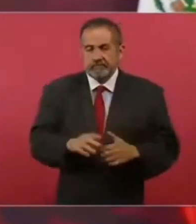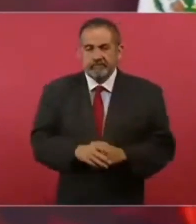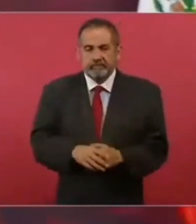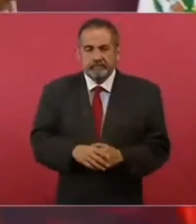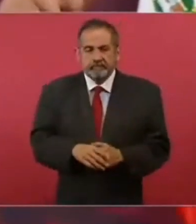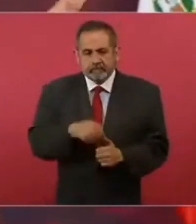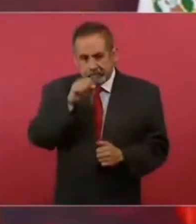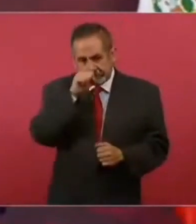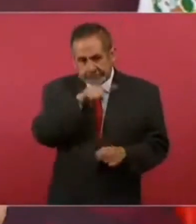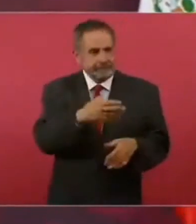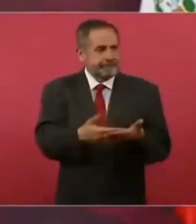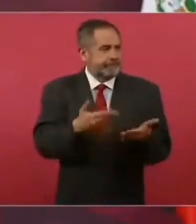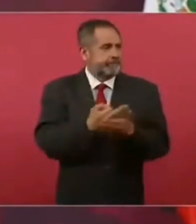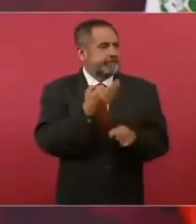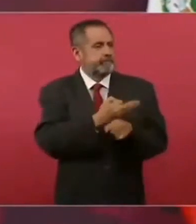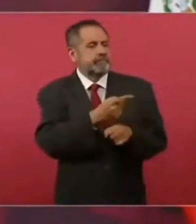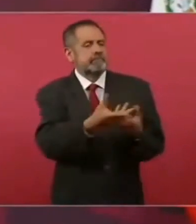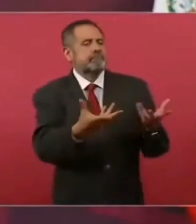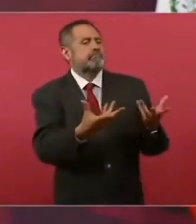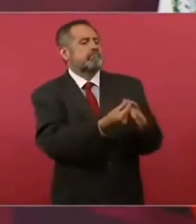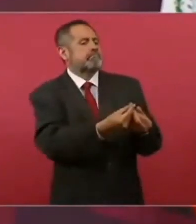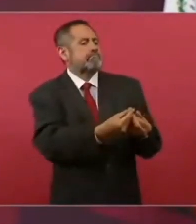Como sucede ahora